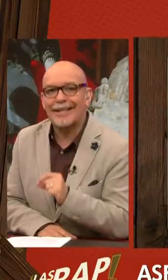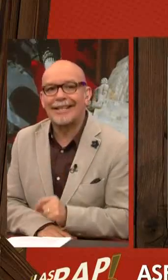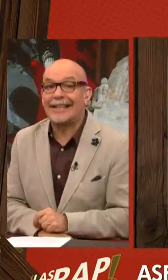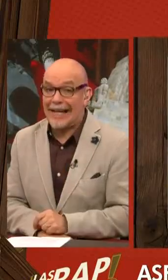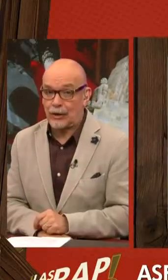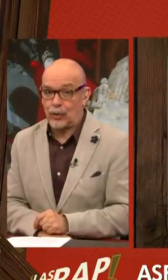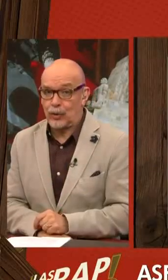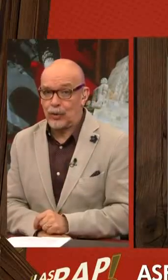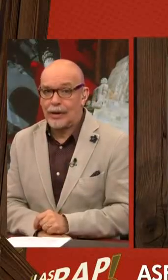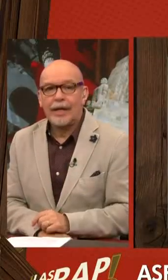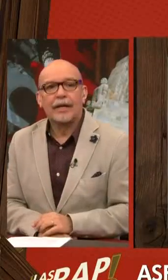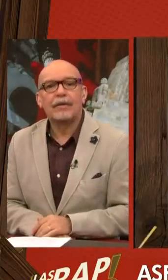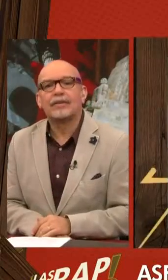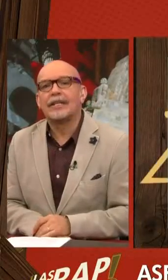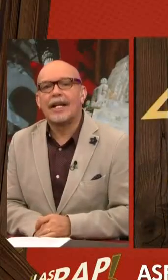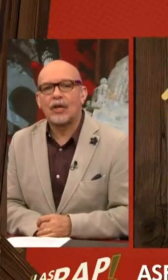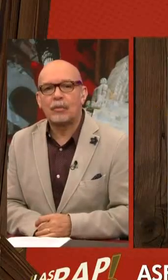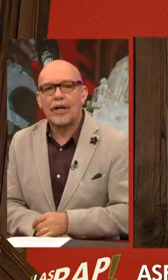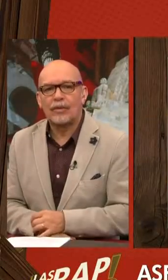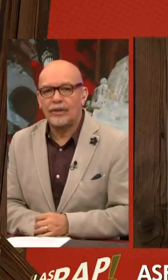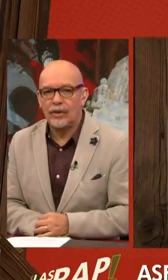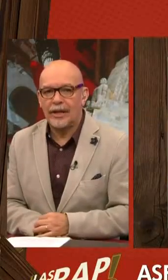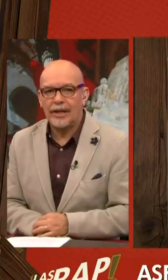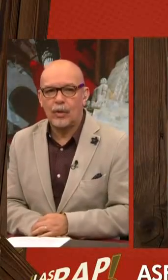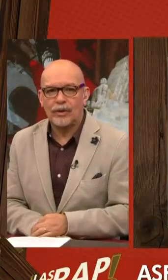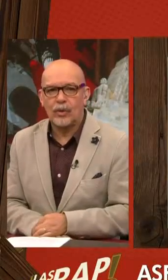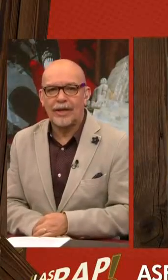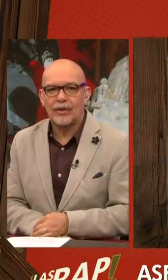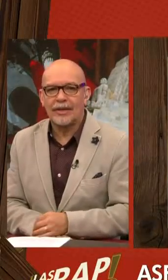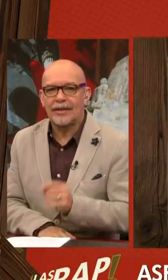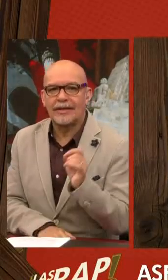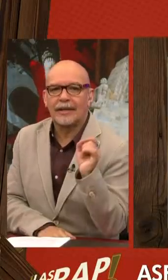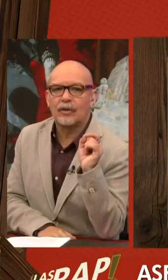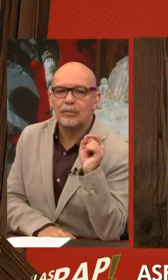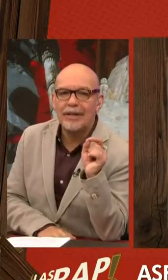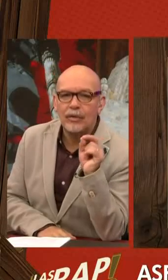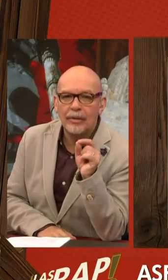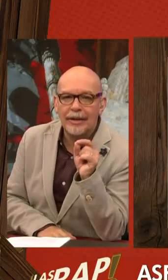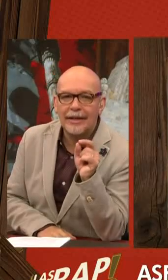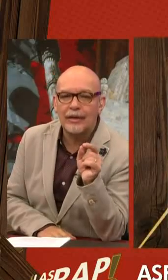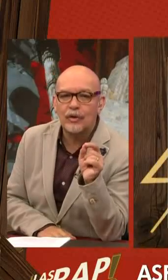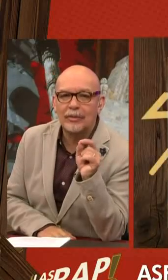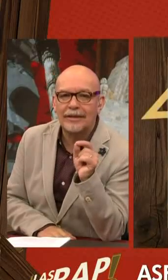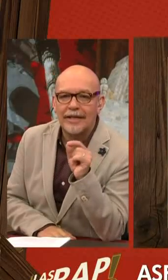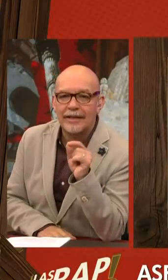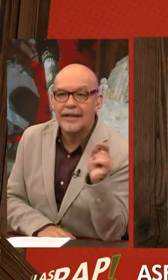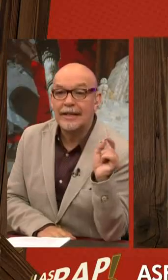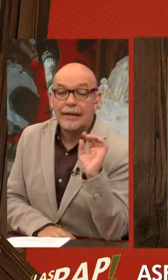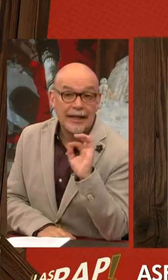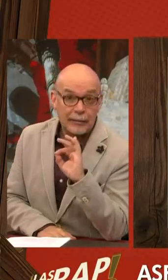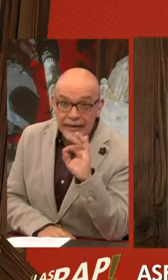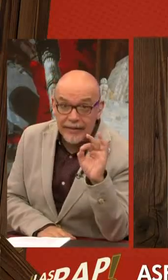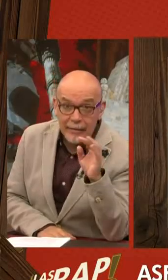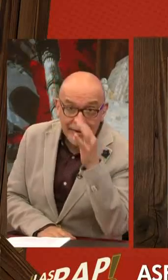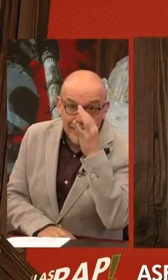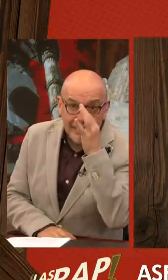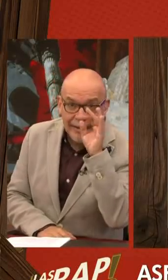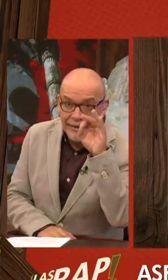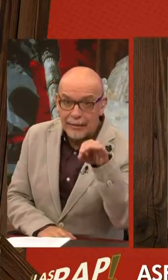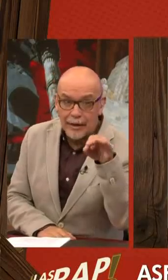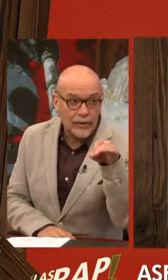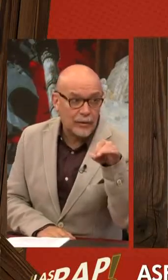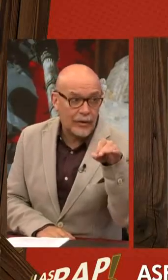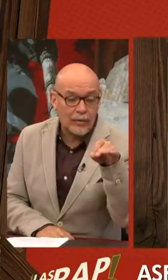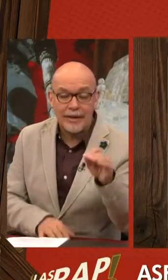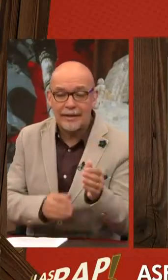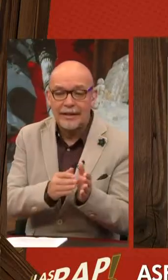los errores del trazo, que fueron señalados por la auditoría en 4 ocasiones entre el 2009 y el 2013. Específicamente, ¿de